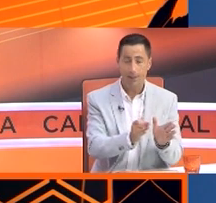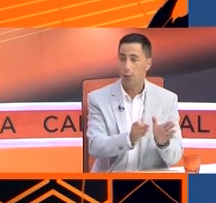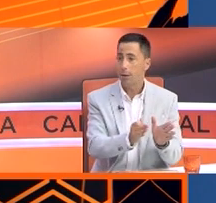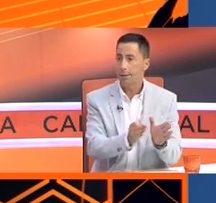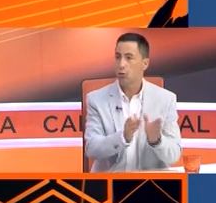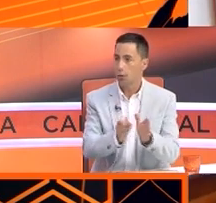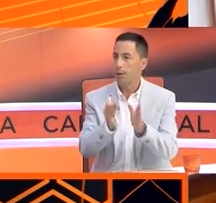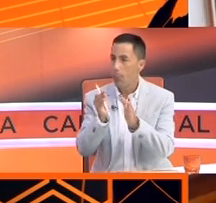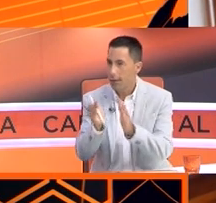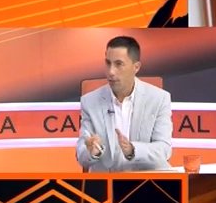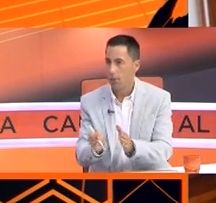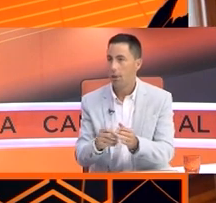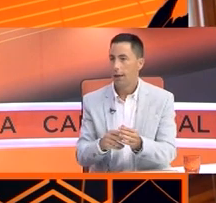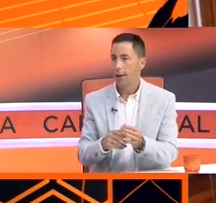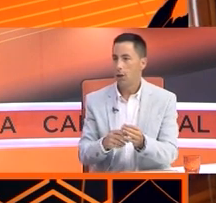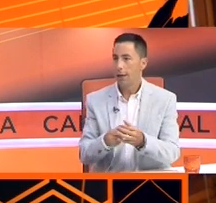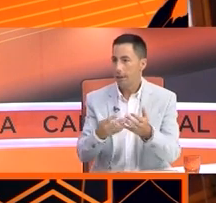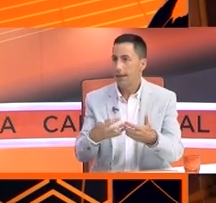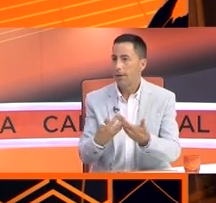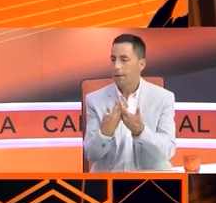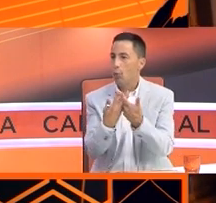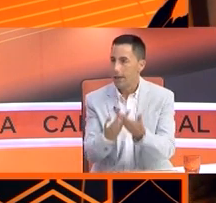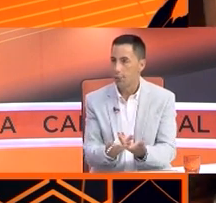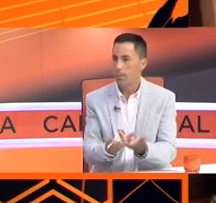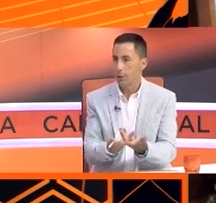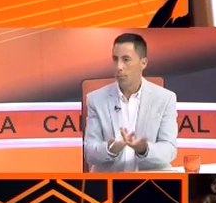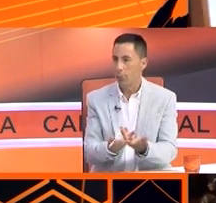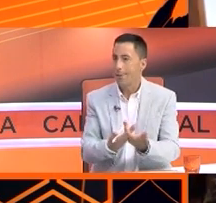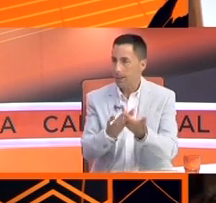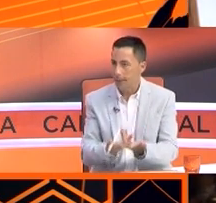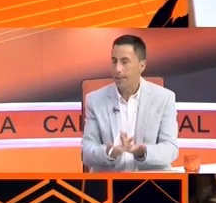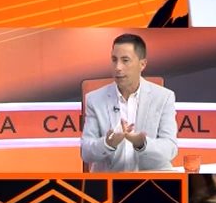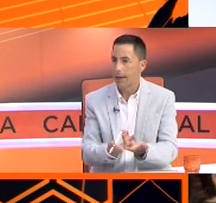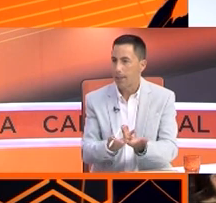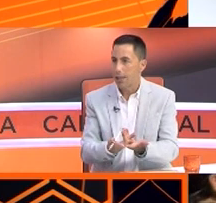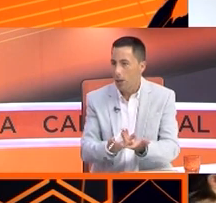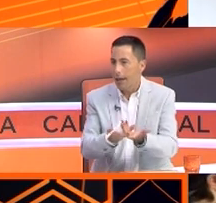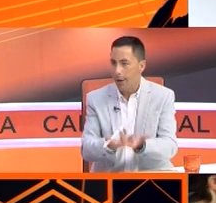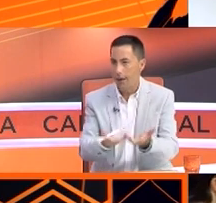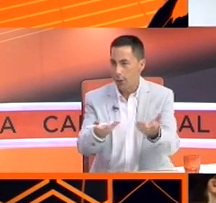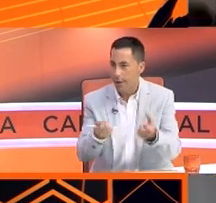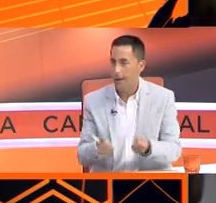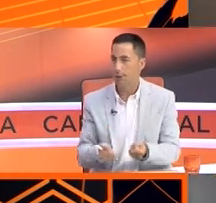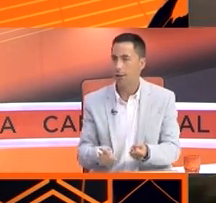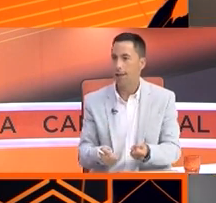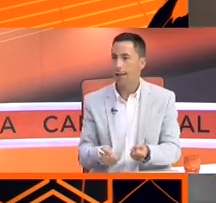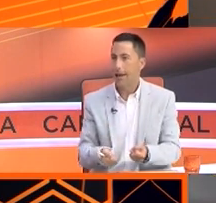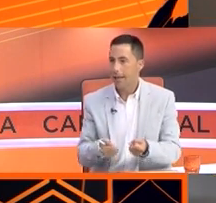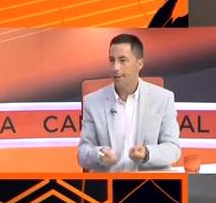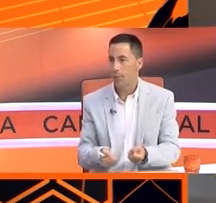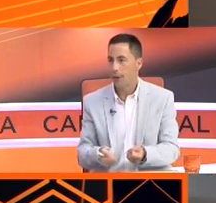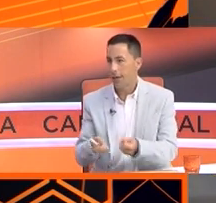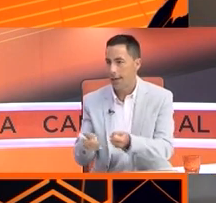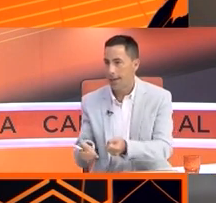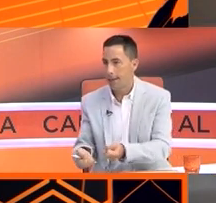después de esa rueda de prensa. Nosotros le hemos pedido, lógicamente, al Gabinete de Comunicación del Partido Popular entrevistar a Rebeca Paniagua, que hable, que nos dé declaraciones aquí